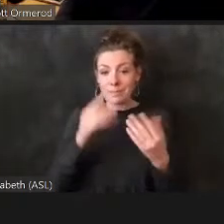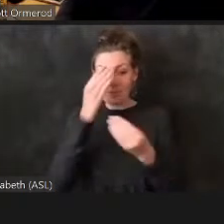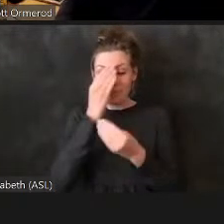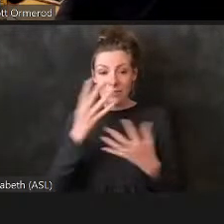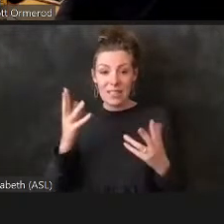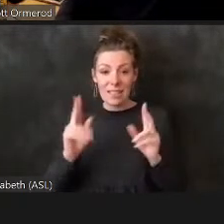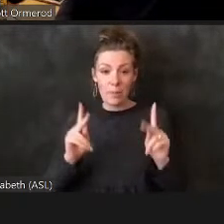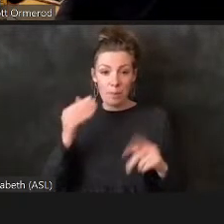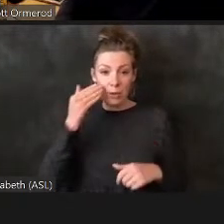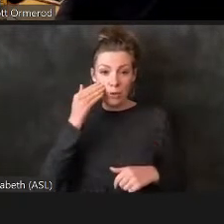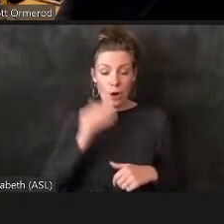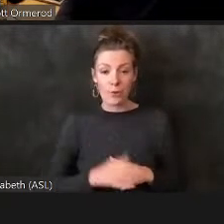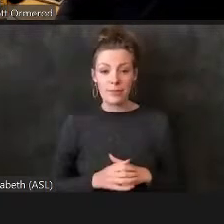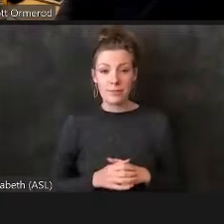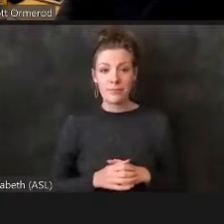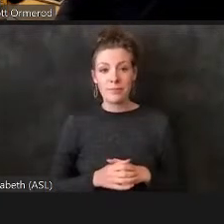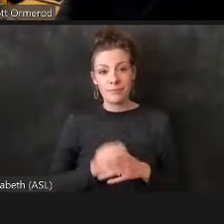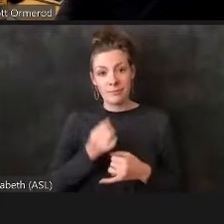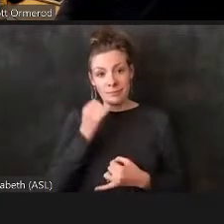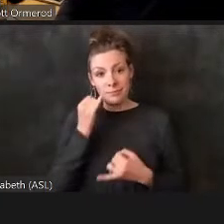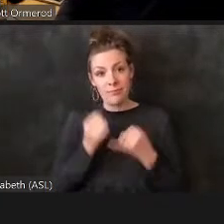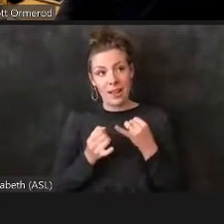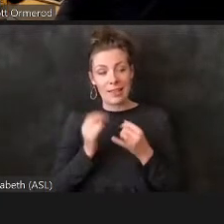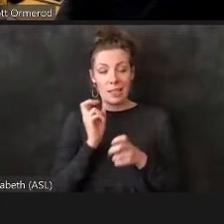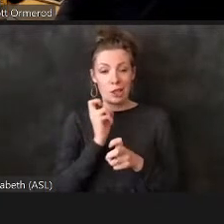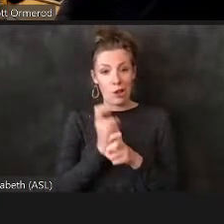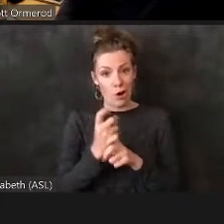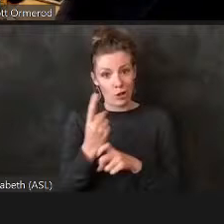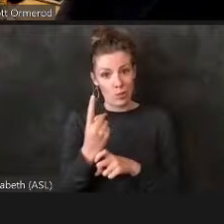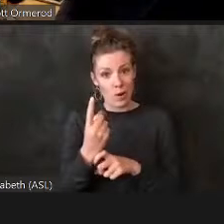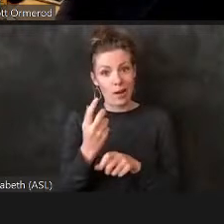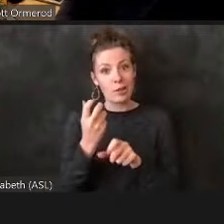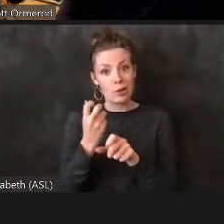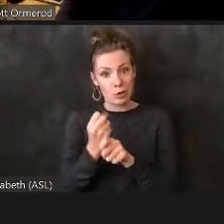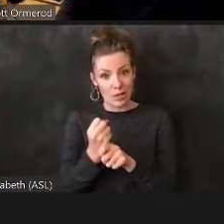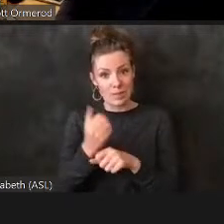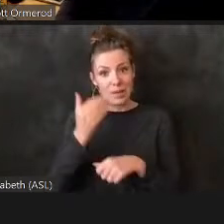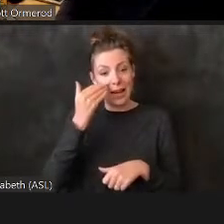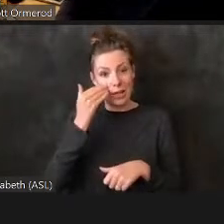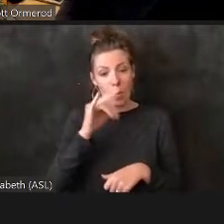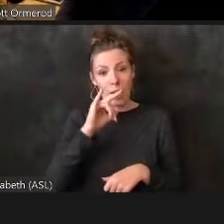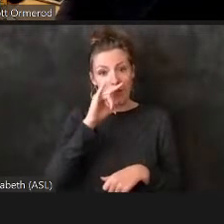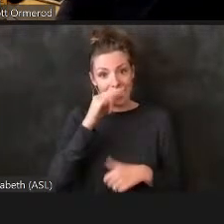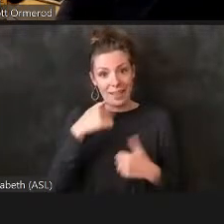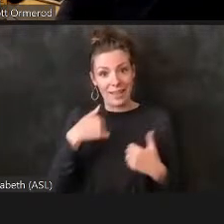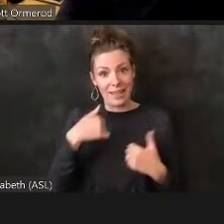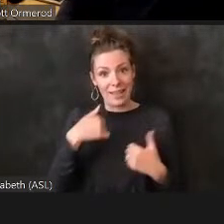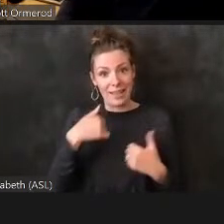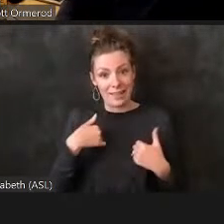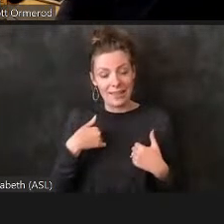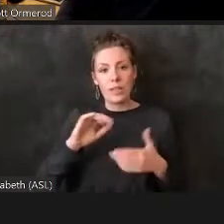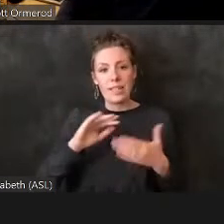existan para las vacunas. Y finalmente de todo,